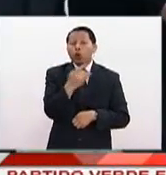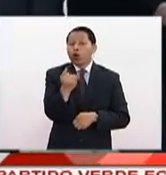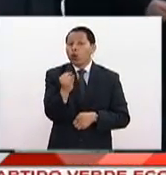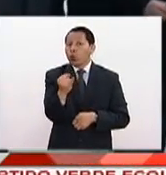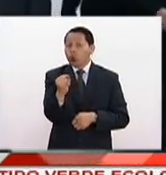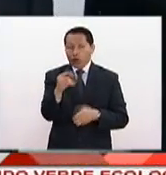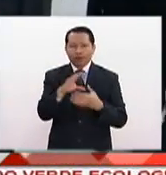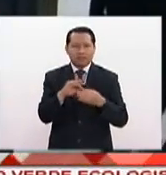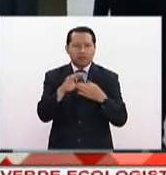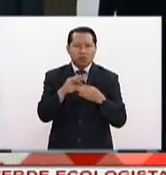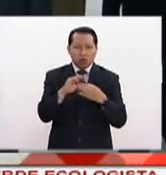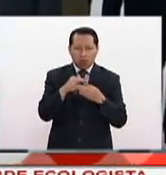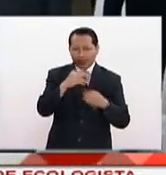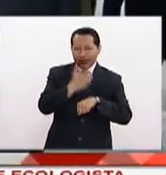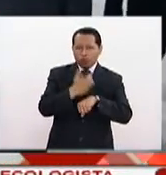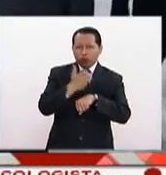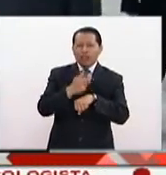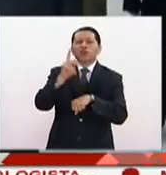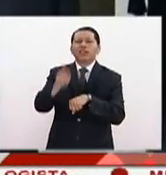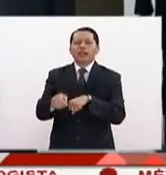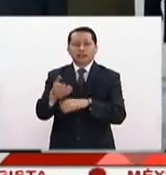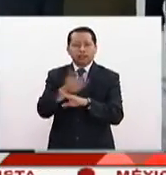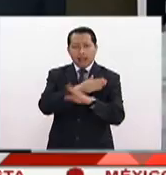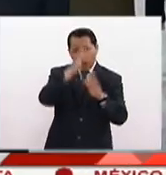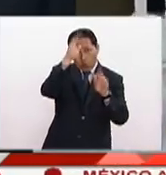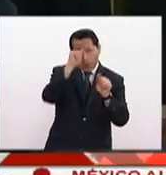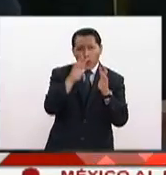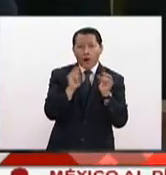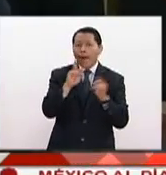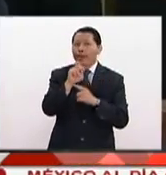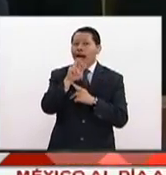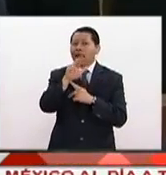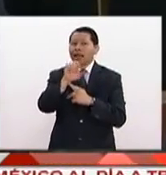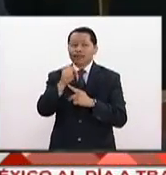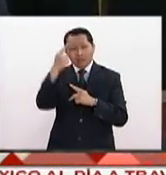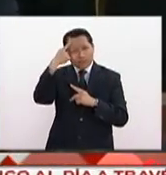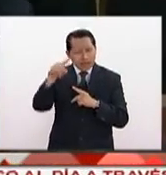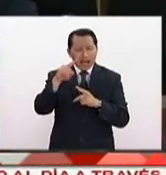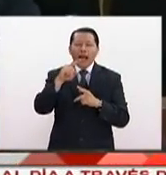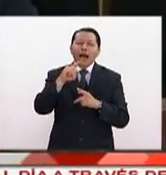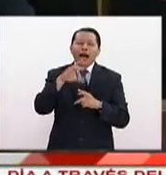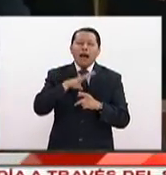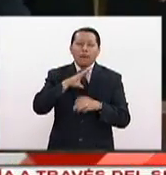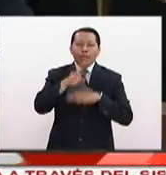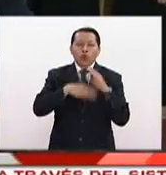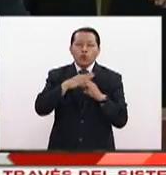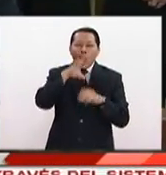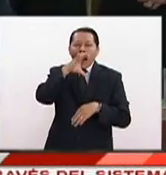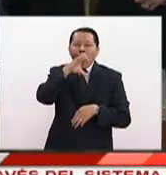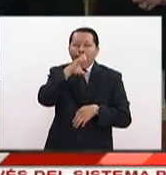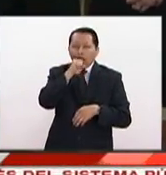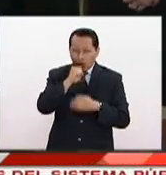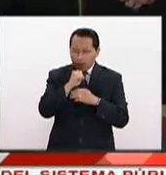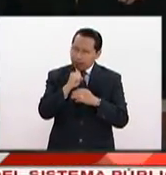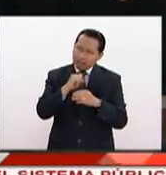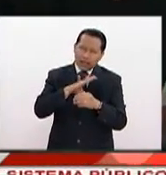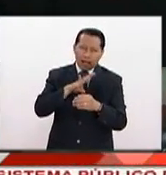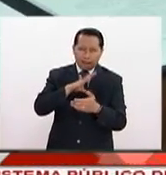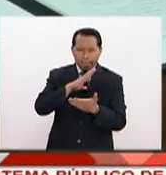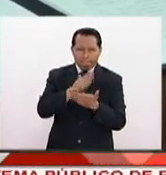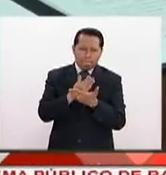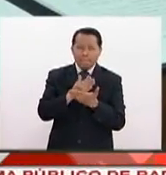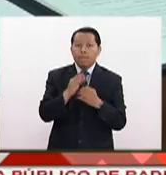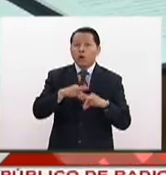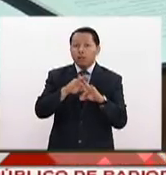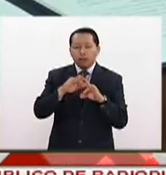anunció la salida de Estados Unidos del Acuerdo de París, que buscaba frenar el calentamiento global, lo que le recibió bastantes críticas a